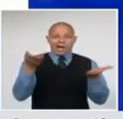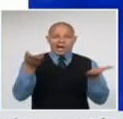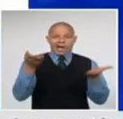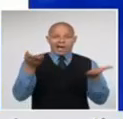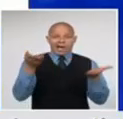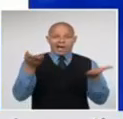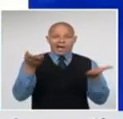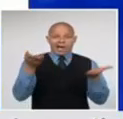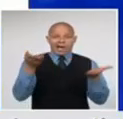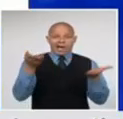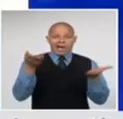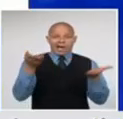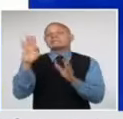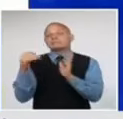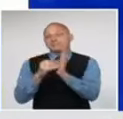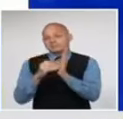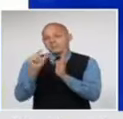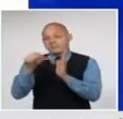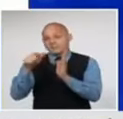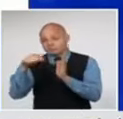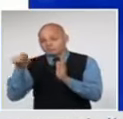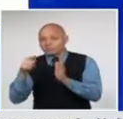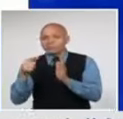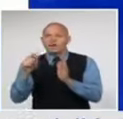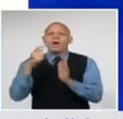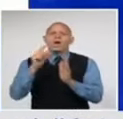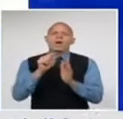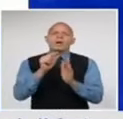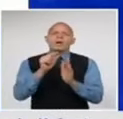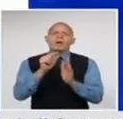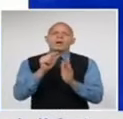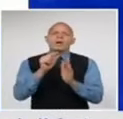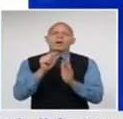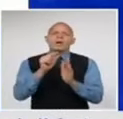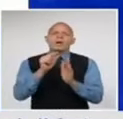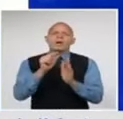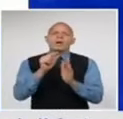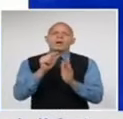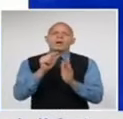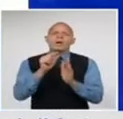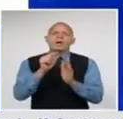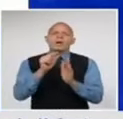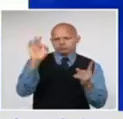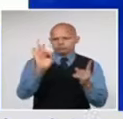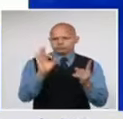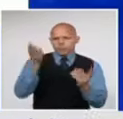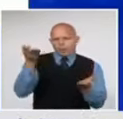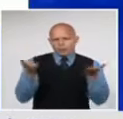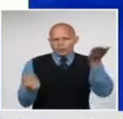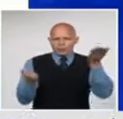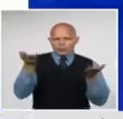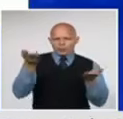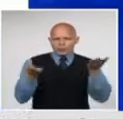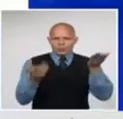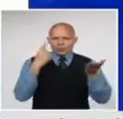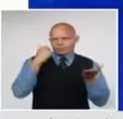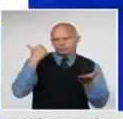la disminuye a 141 por 100.000. La Habana con